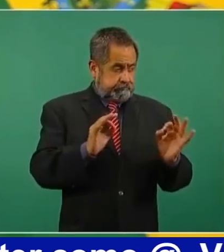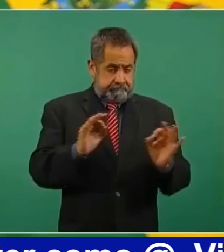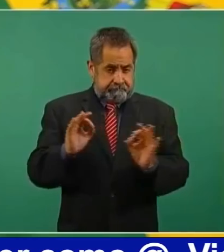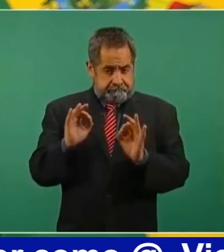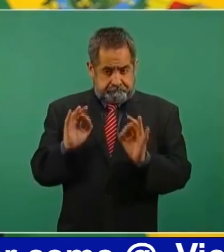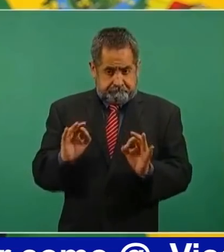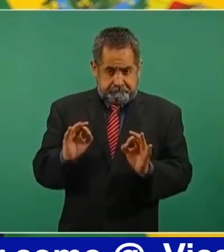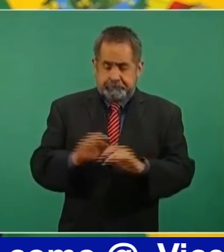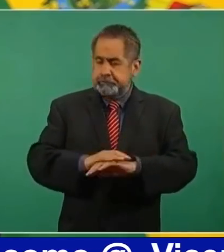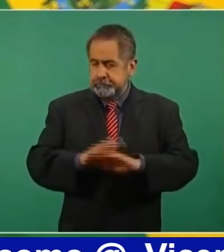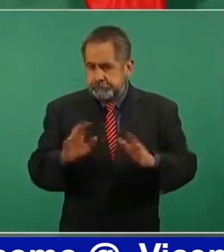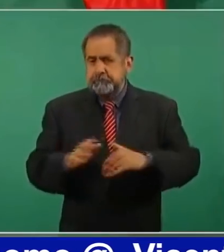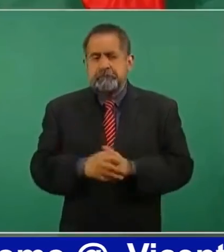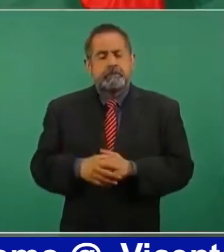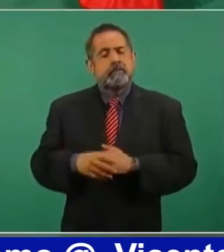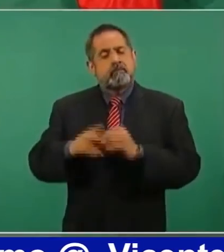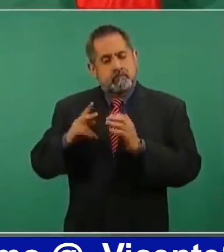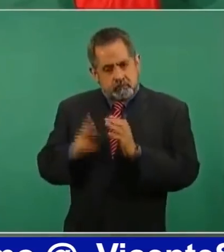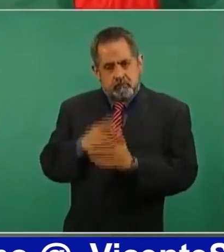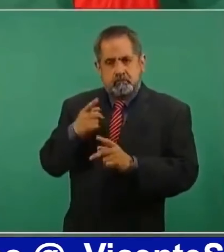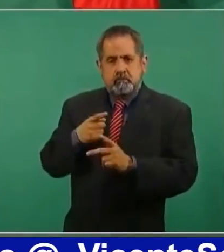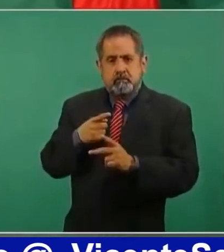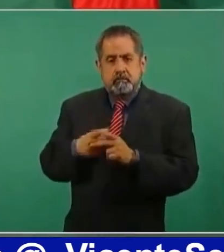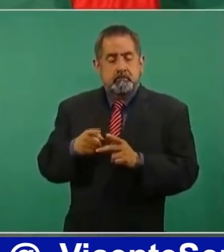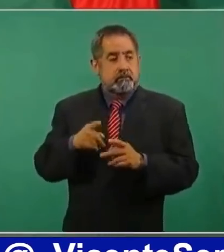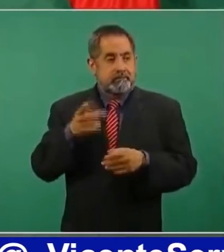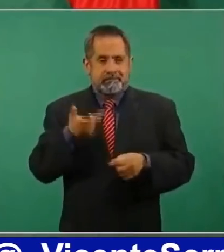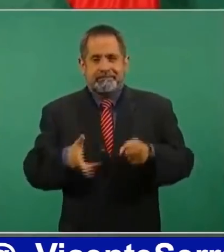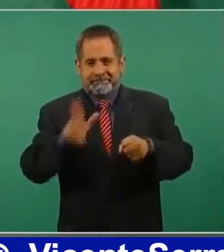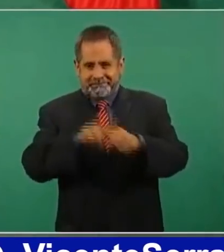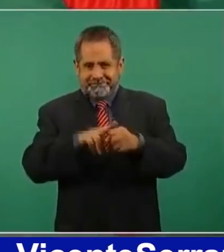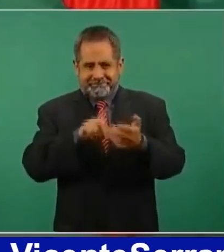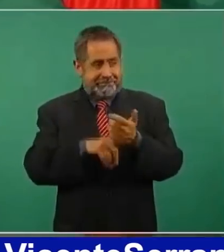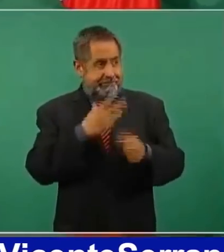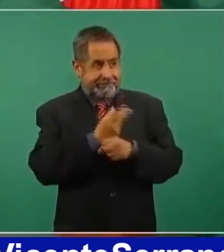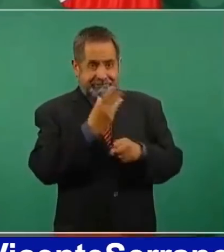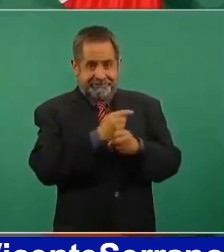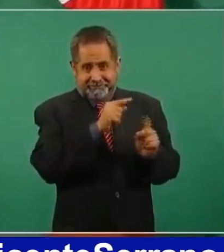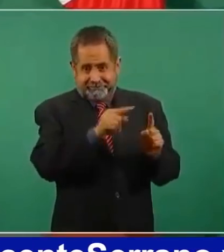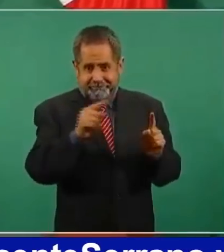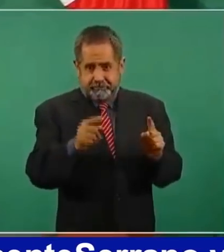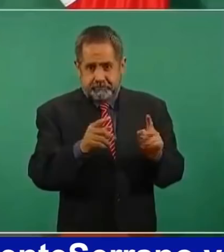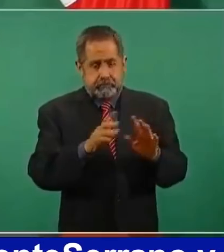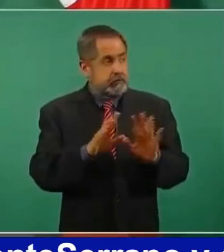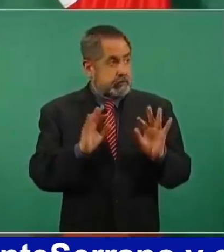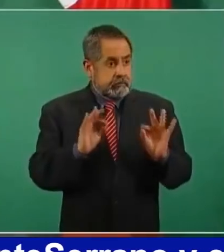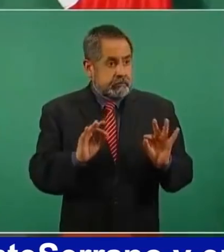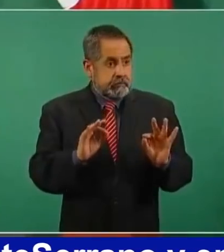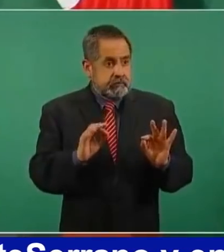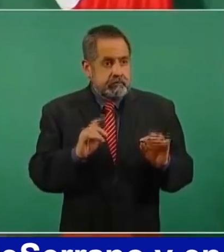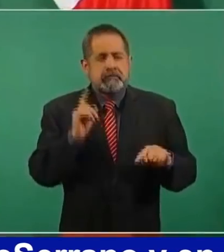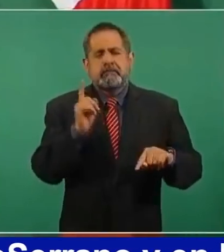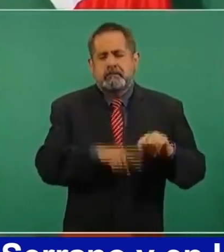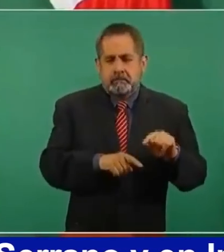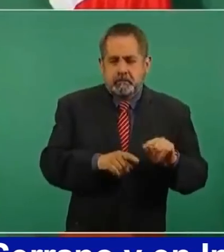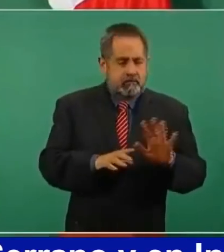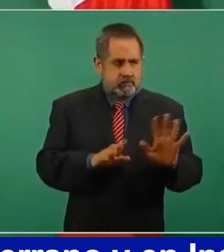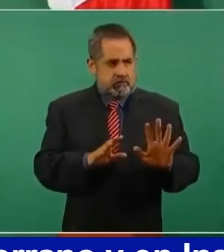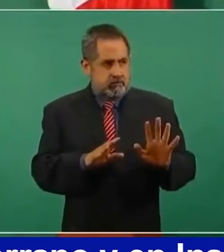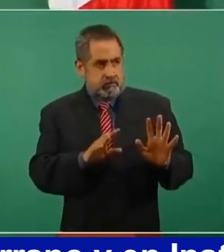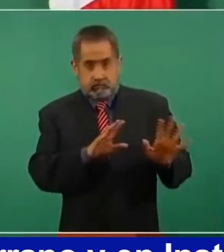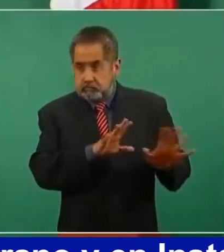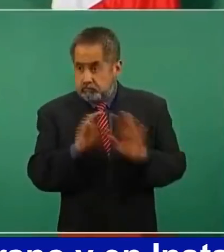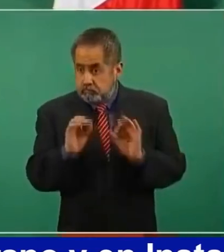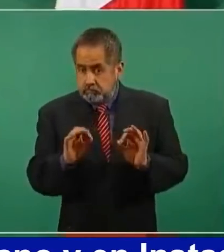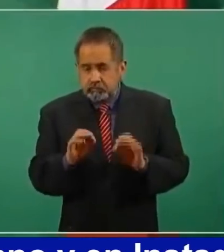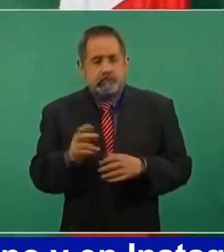y vamos a utilizar toda la infraestructura. No vamos a despedir a los